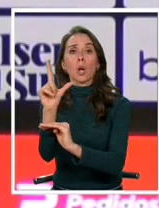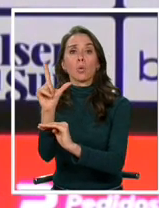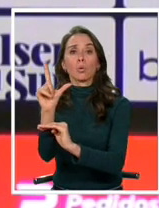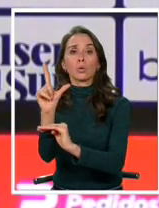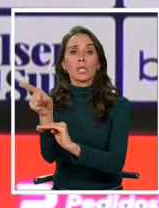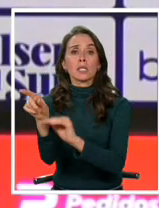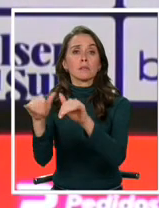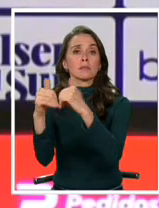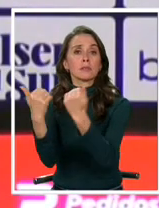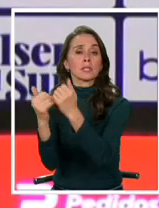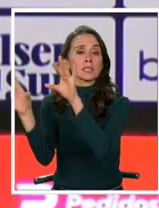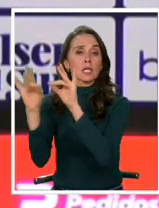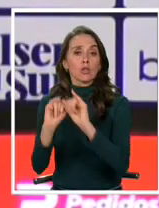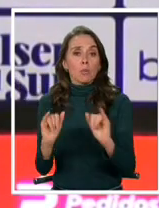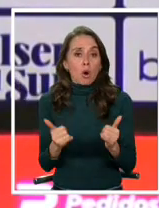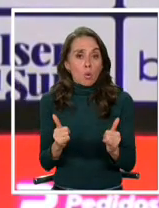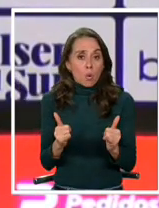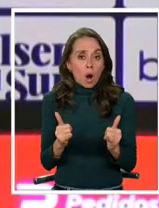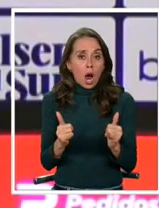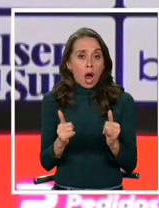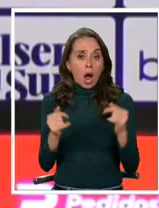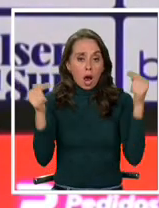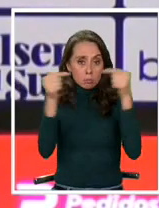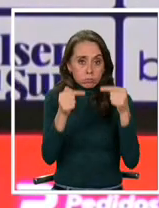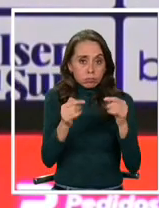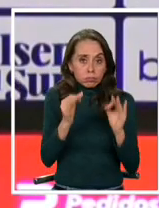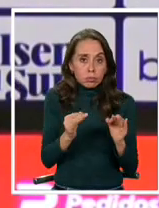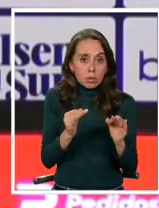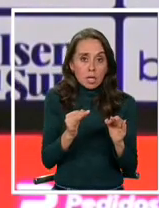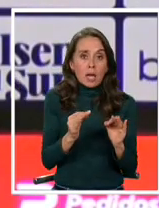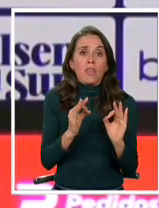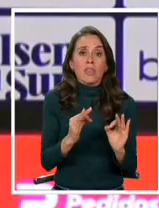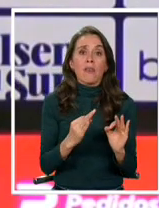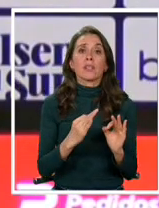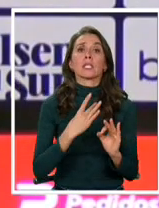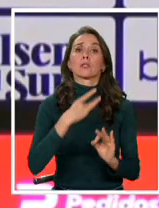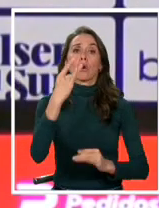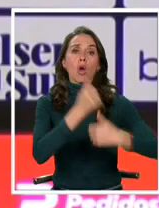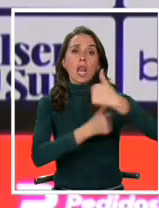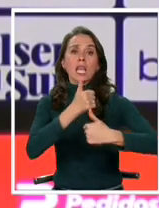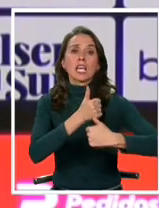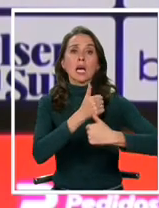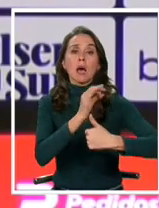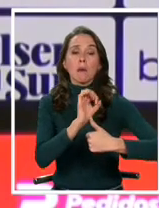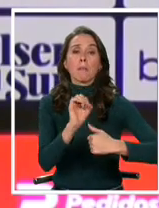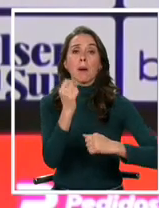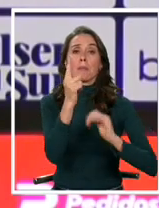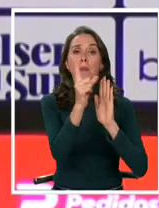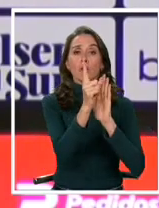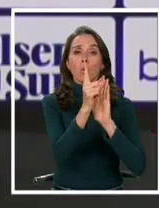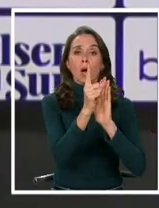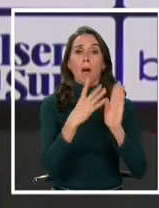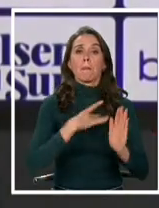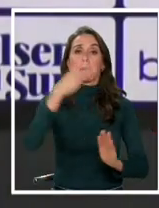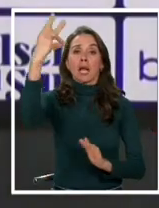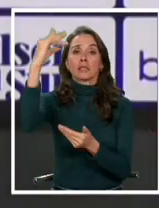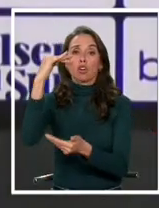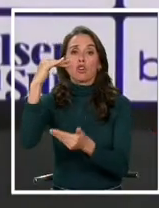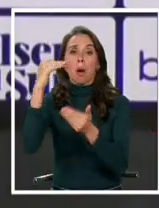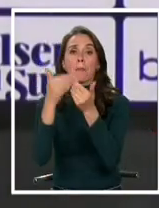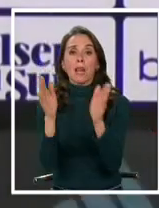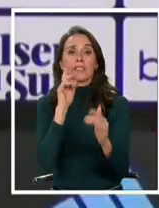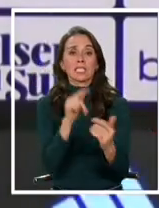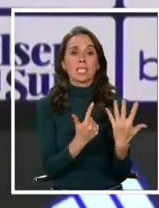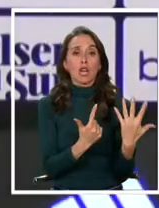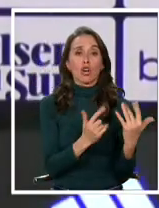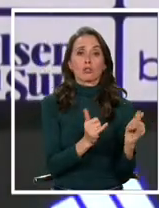eh No podes jugar un partido definitorio de una liga profesional para al primer puesto para clasificar a Copa Libertadores